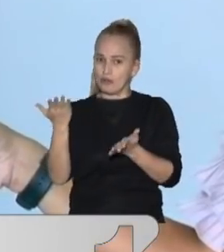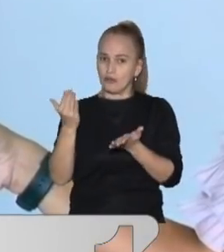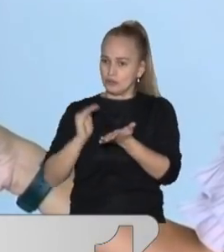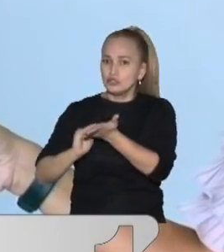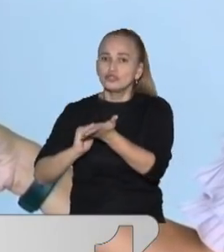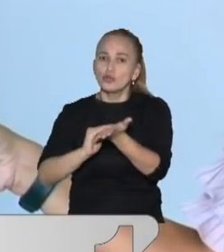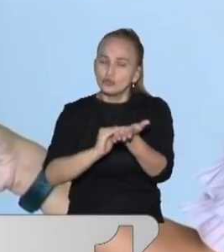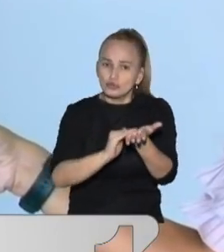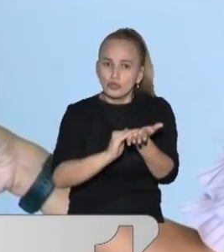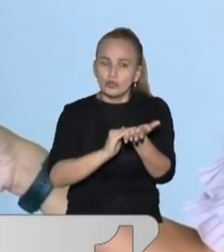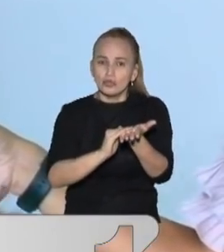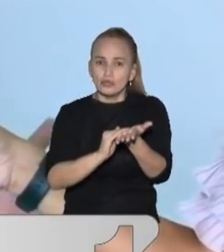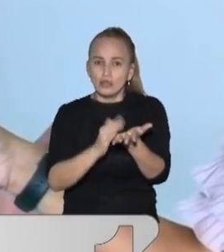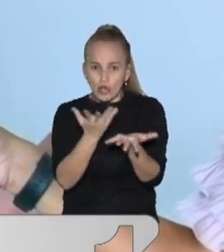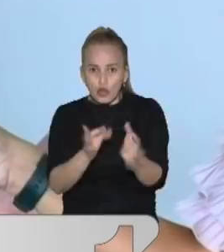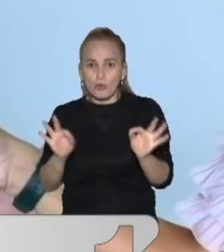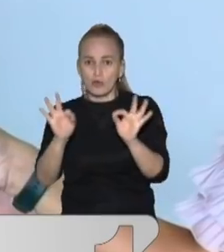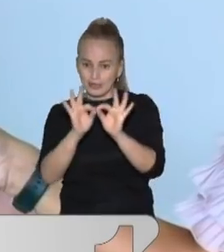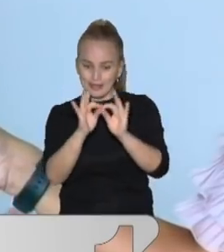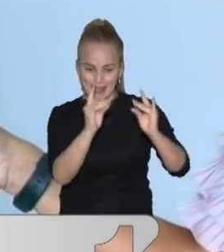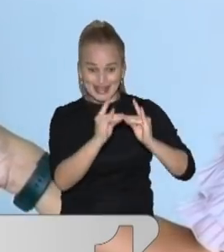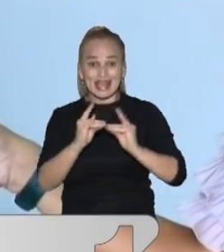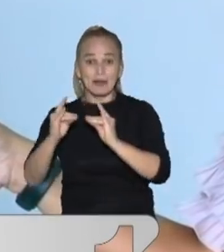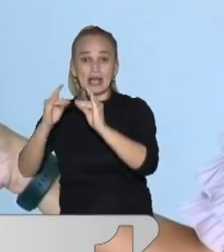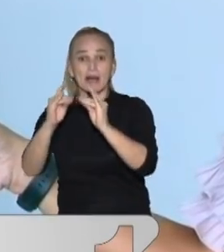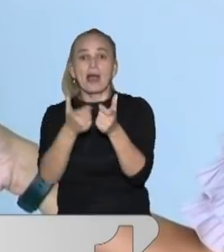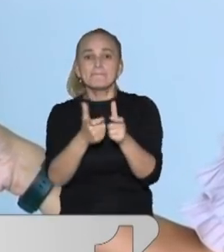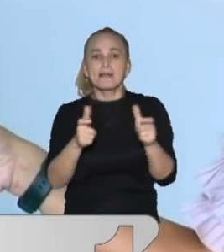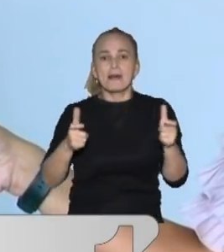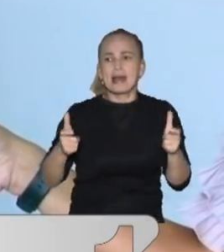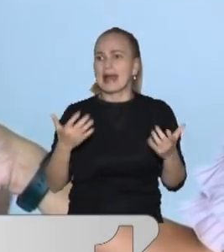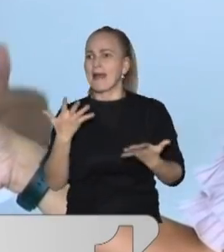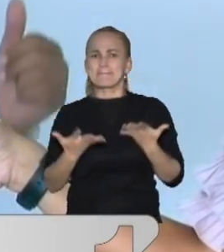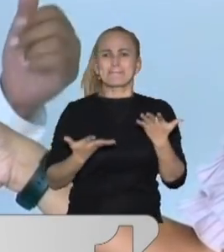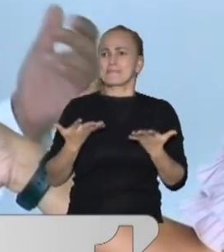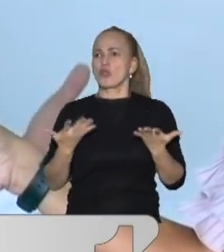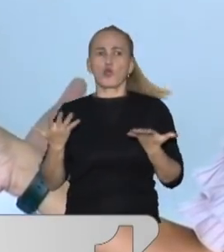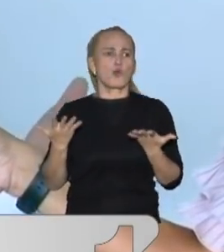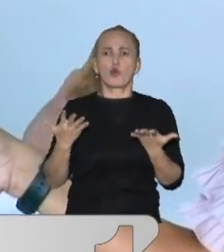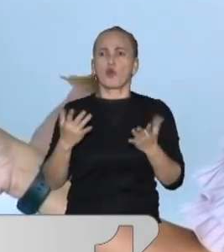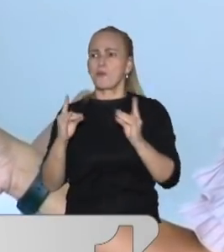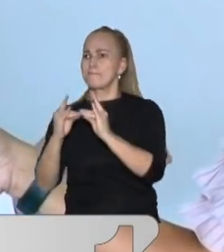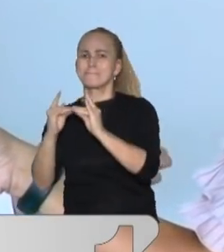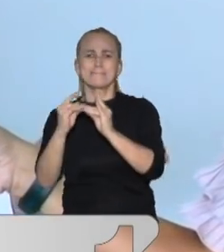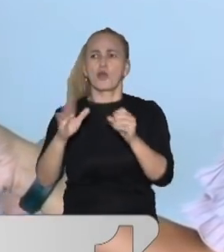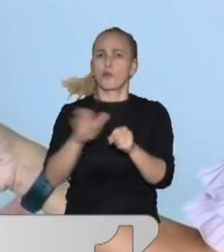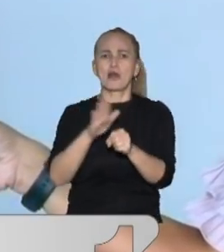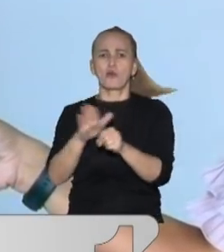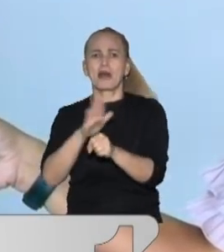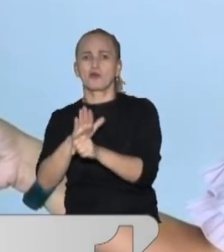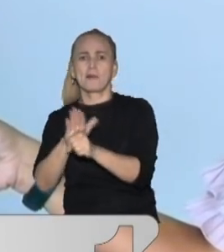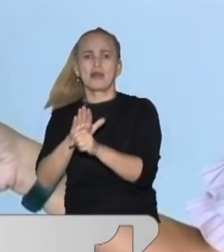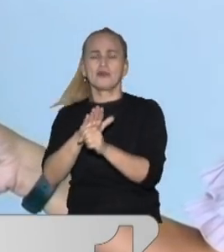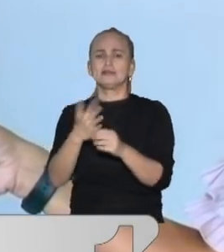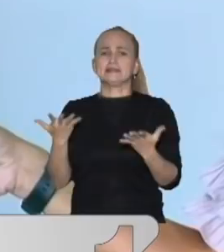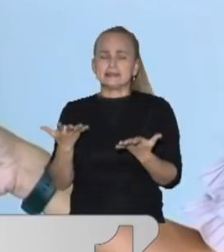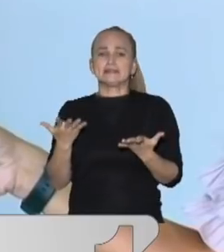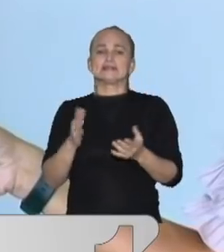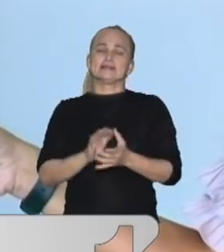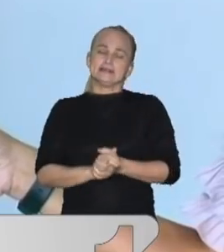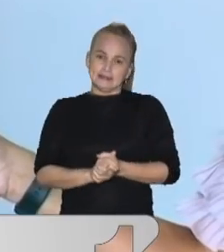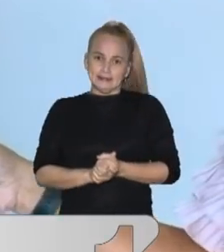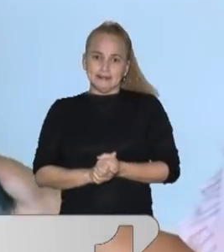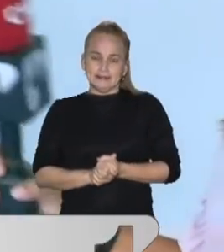para que puedan garantizar un mayor volumen en la ciudad y no vernos abocados a un inminente colapso sanitario que sería mucho